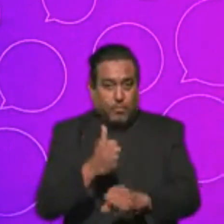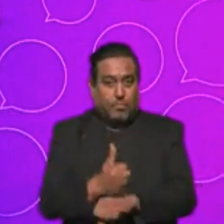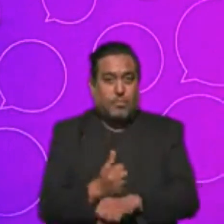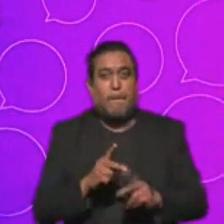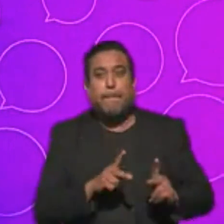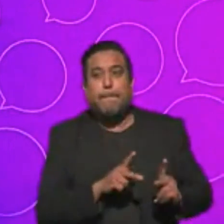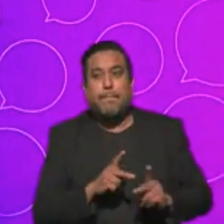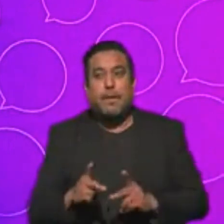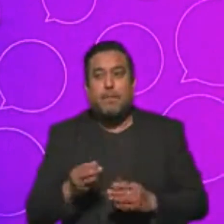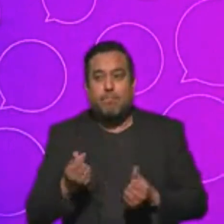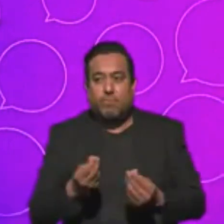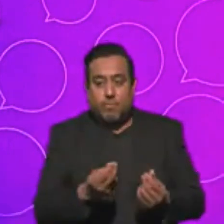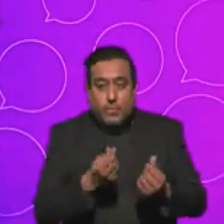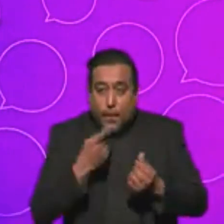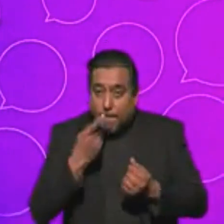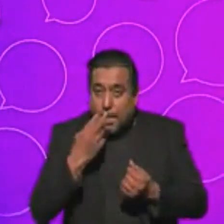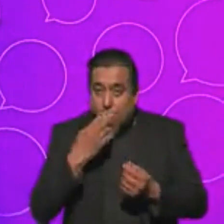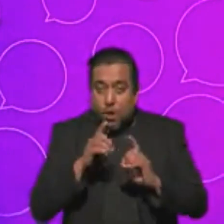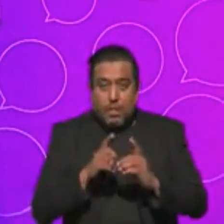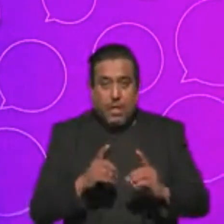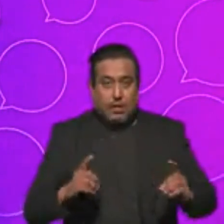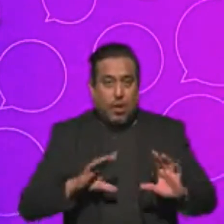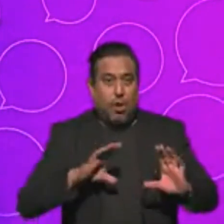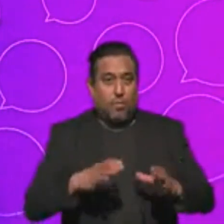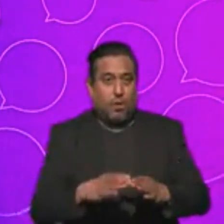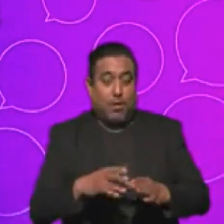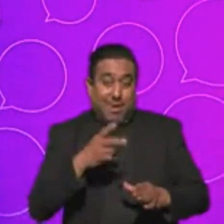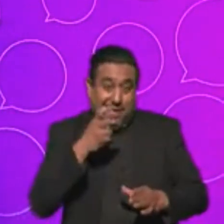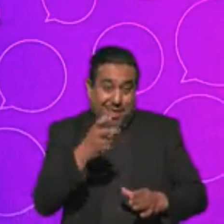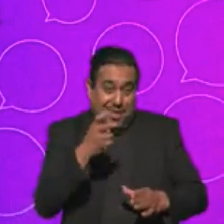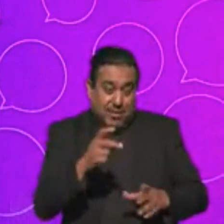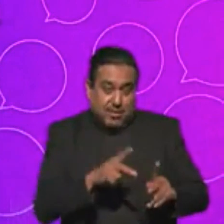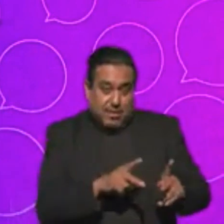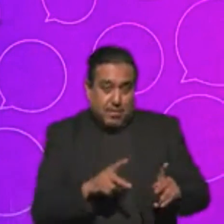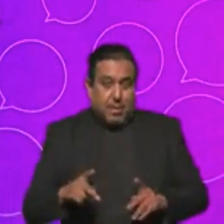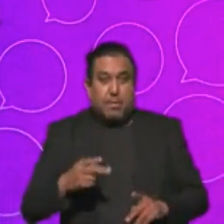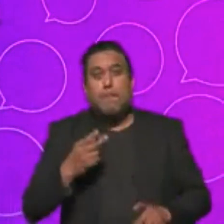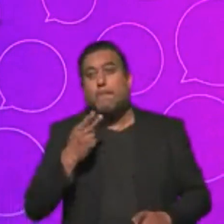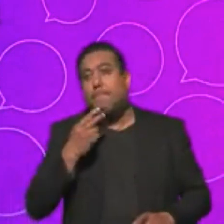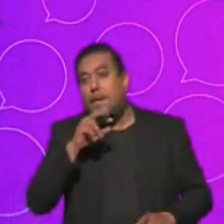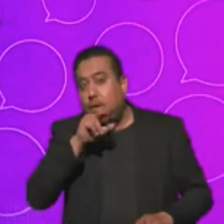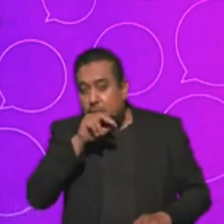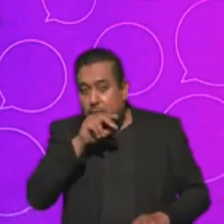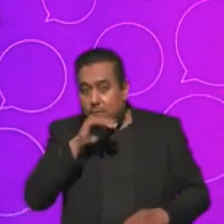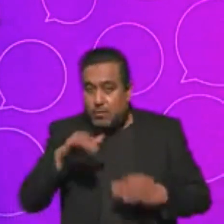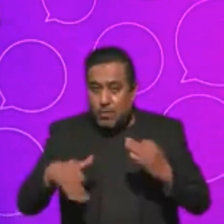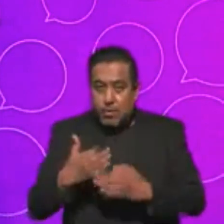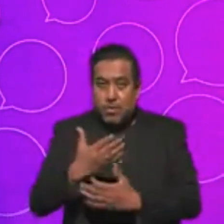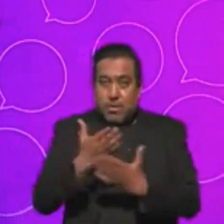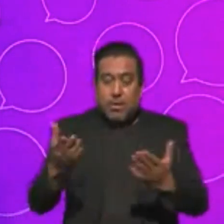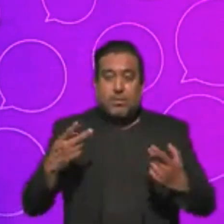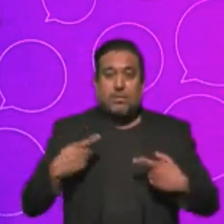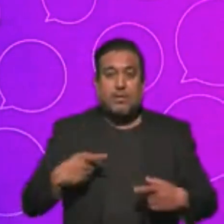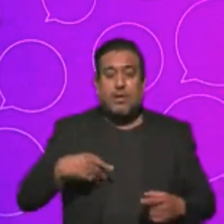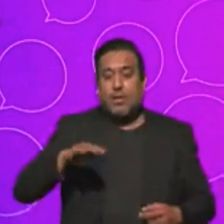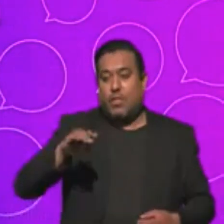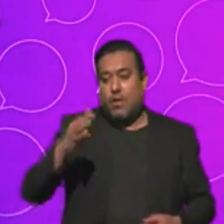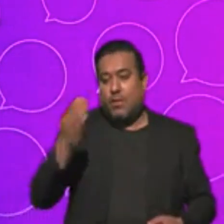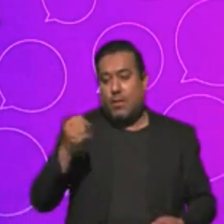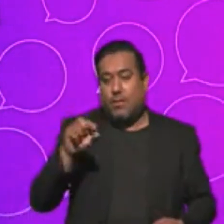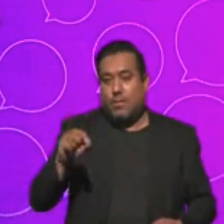estratégicos para el Desarrollo comunitario obviamente dentro de Esos planes se van a incluir la preocupación de todo celayense el